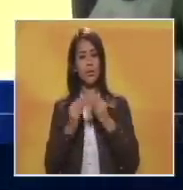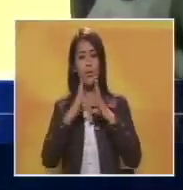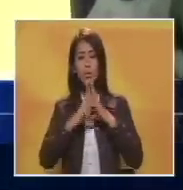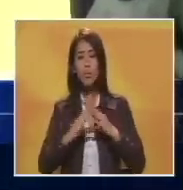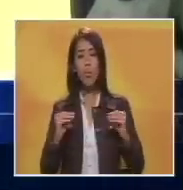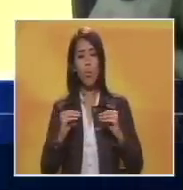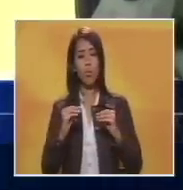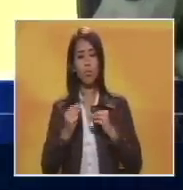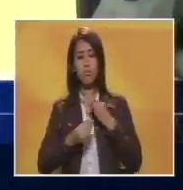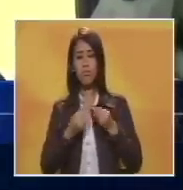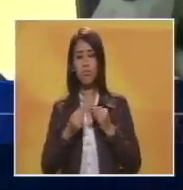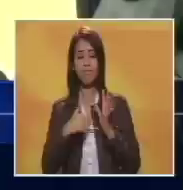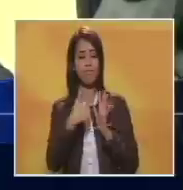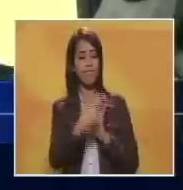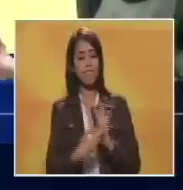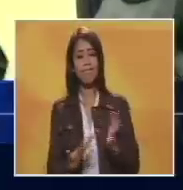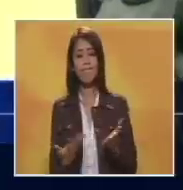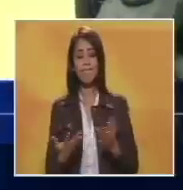todo. O sea,